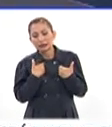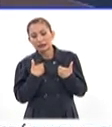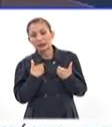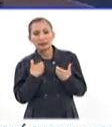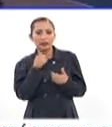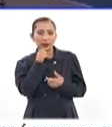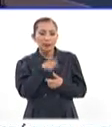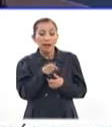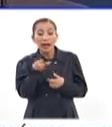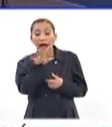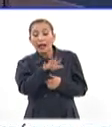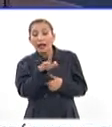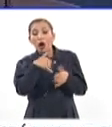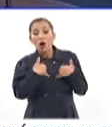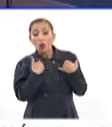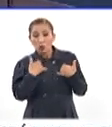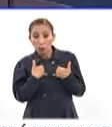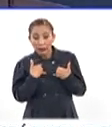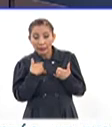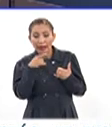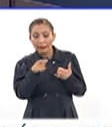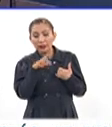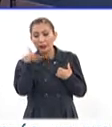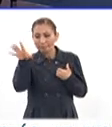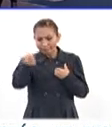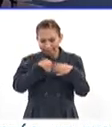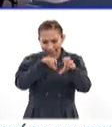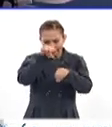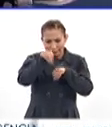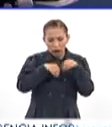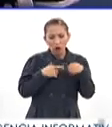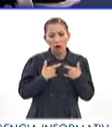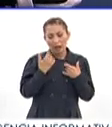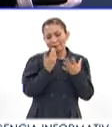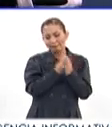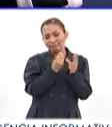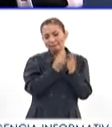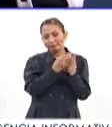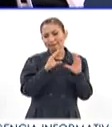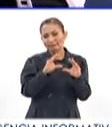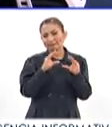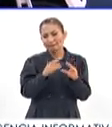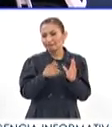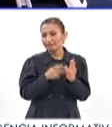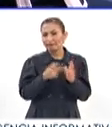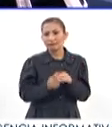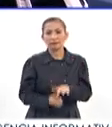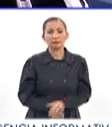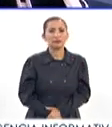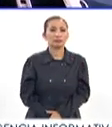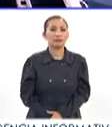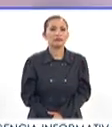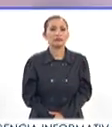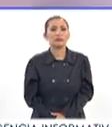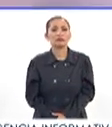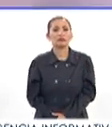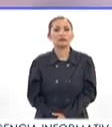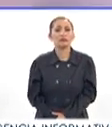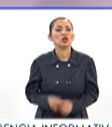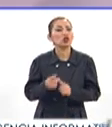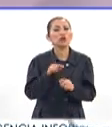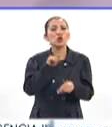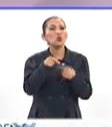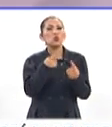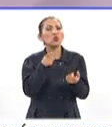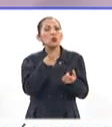y obviamente ya el área de juventud capta a los chicos y les empieza a dar una capacitación continua. Claro. ¿A dónde